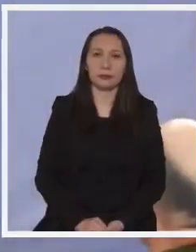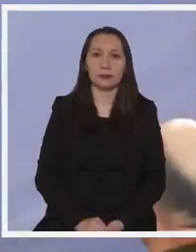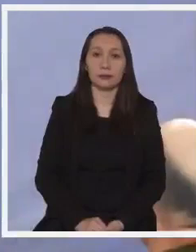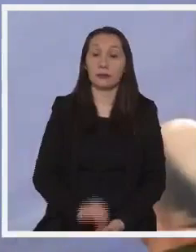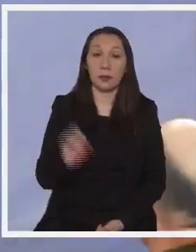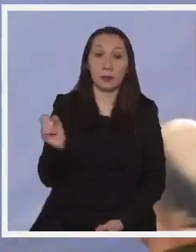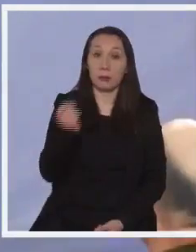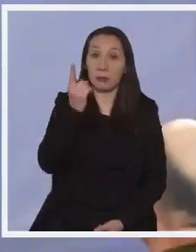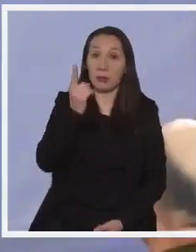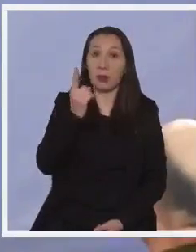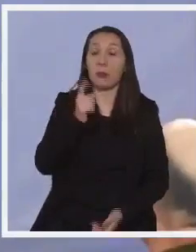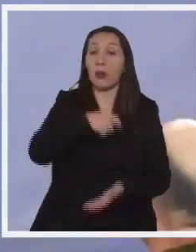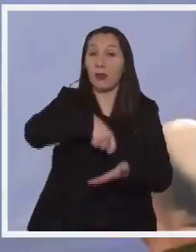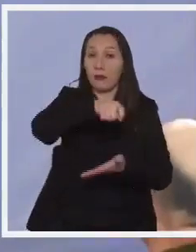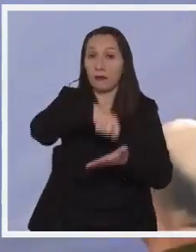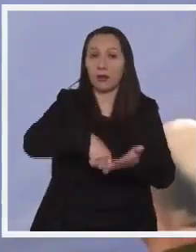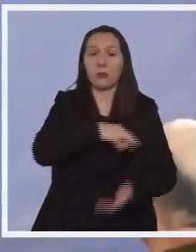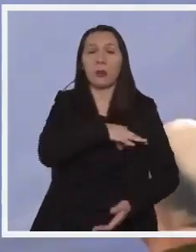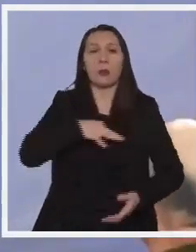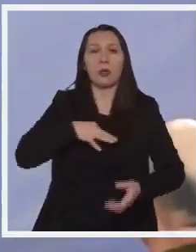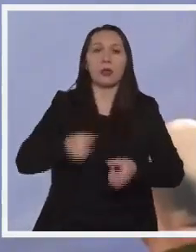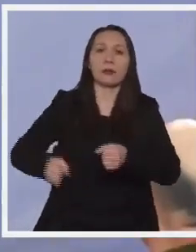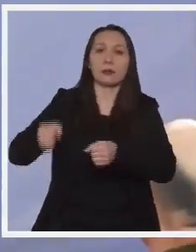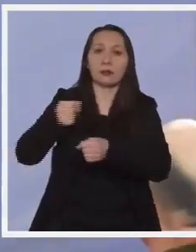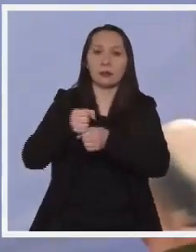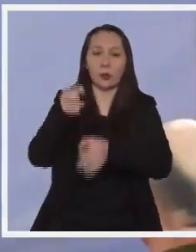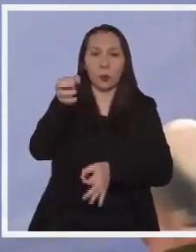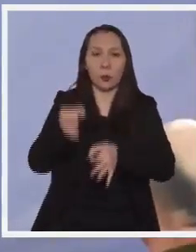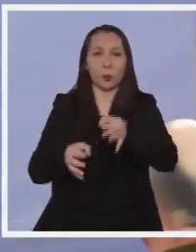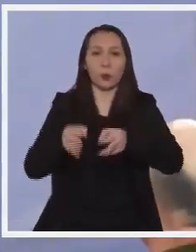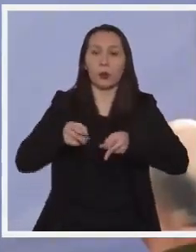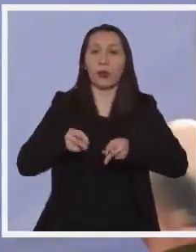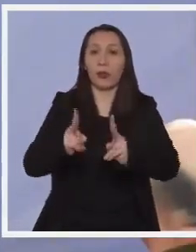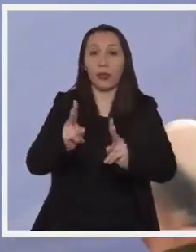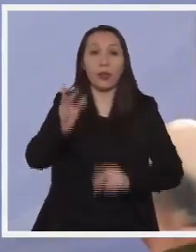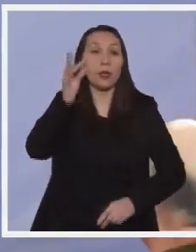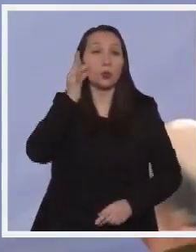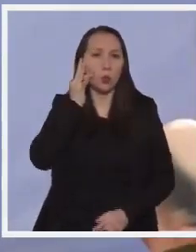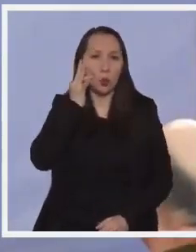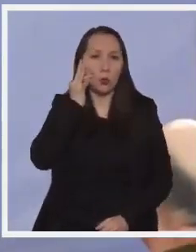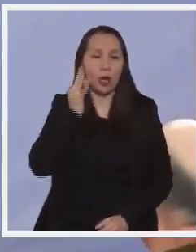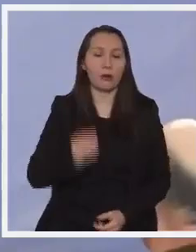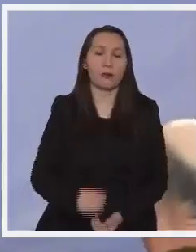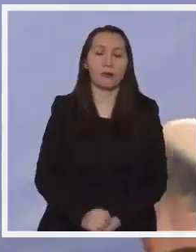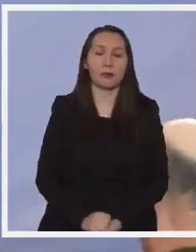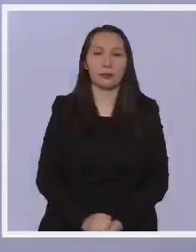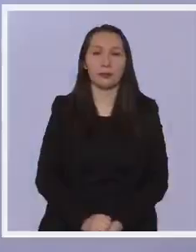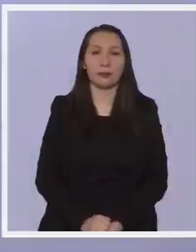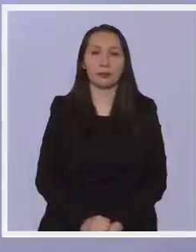En primer lugar, firma el ministro subrogante de Justicia y Derechos Humanos.